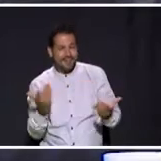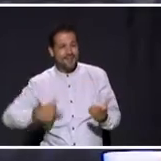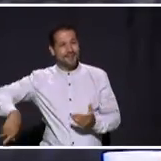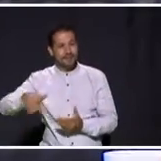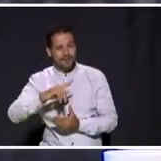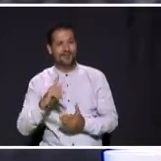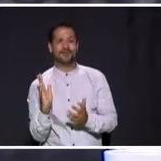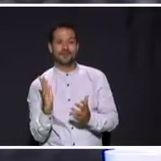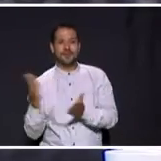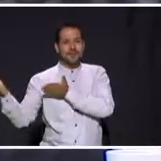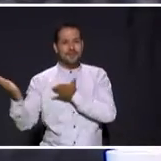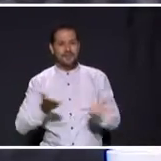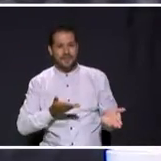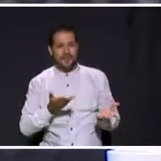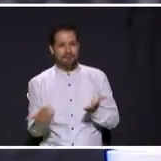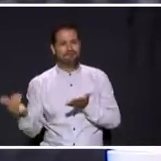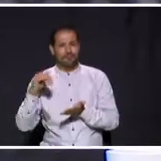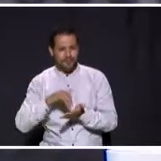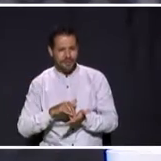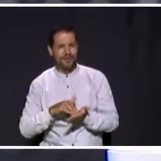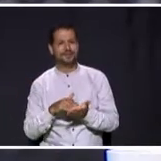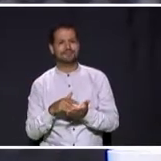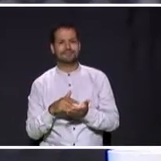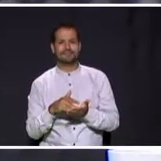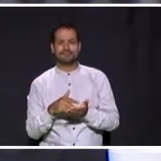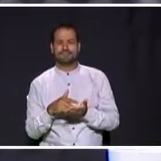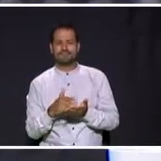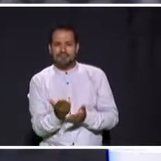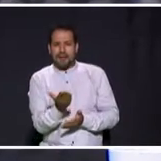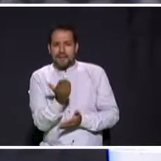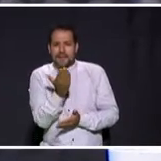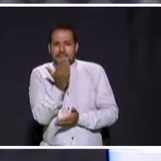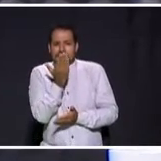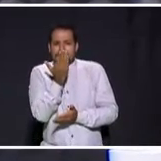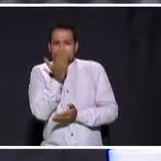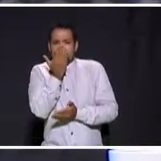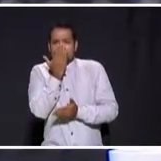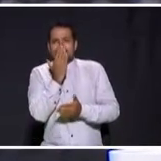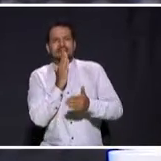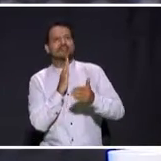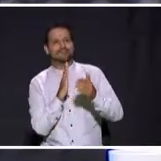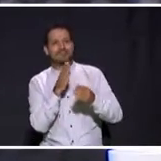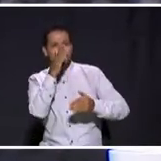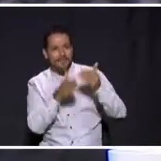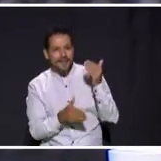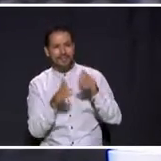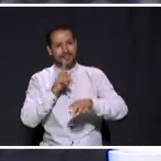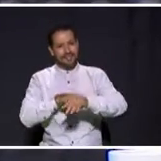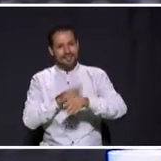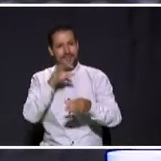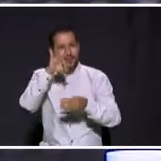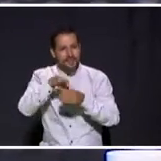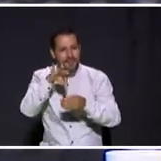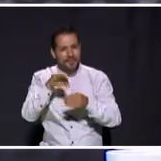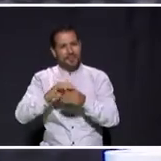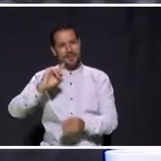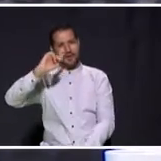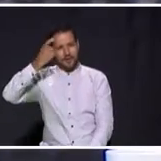y bienvenidos nuevamente así es cada vez se acerca más la fecha para elegir a los próximos mandatarios regionales gobernadores